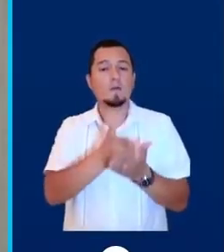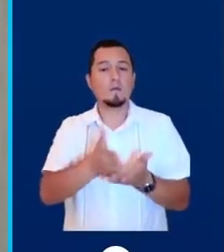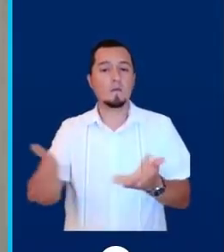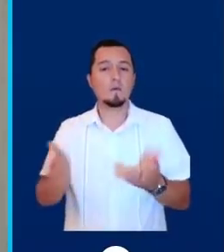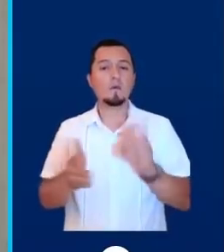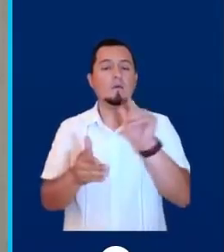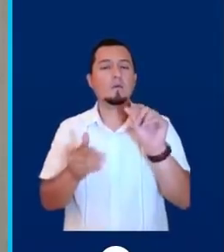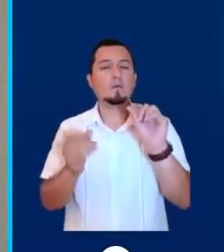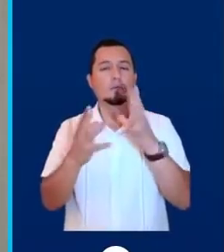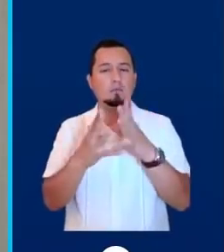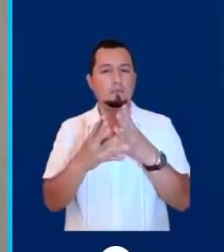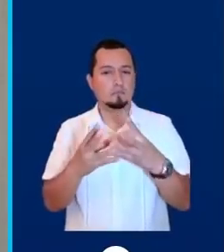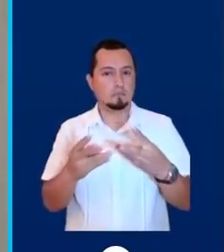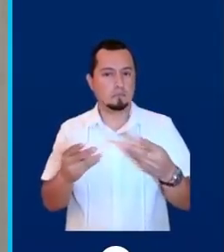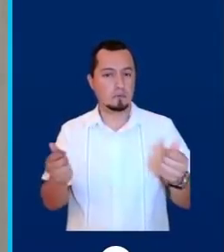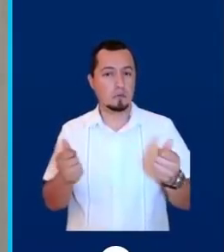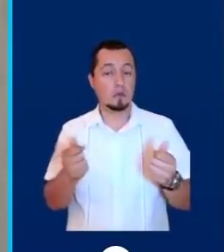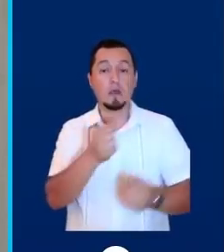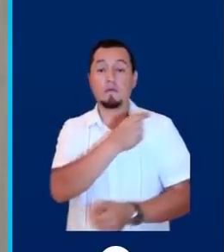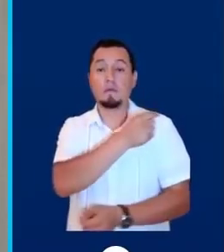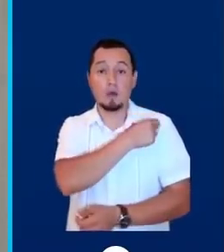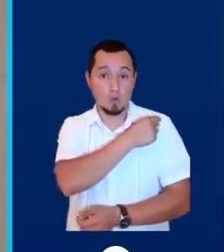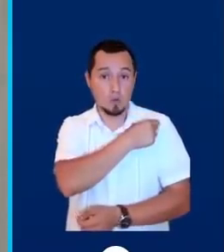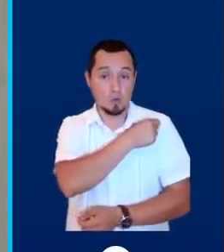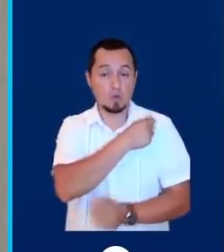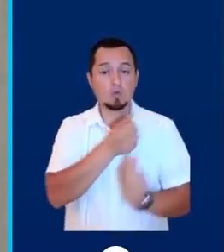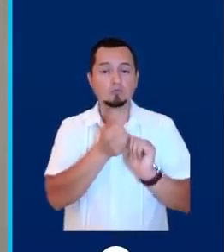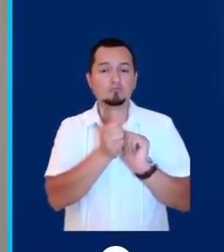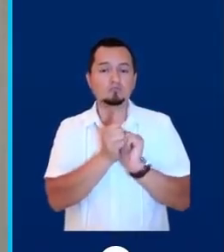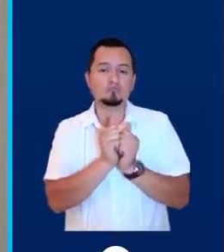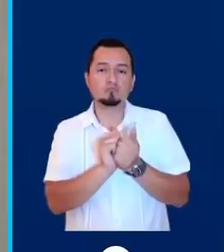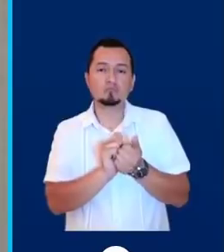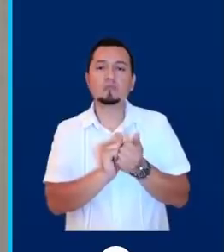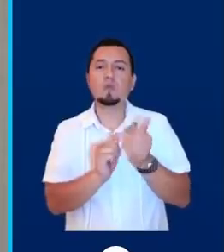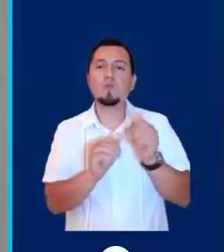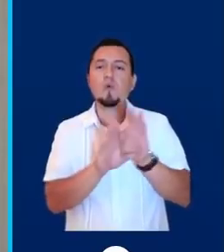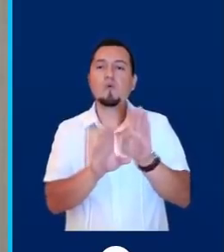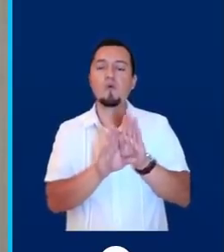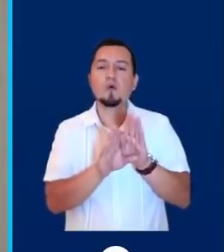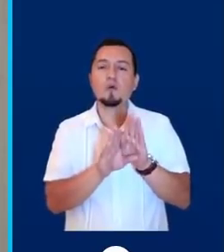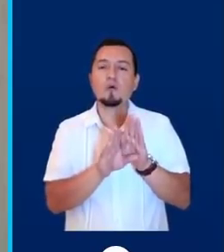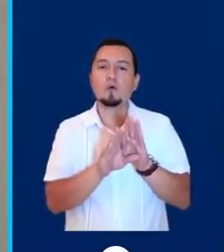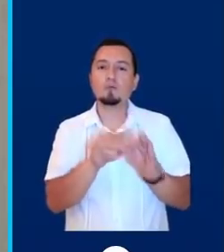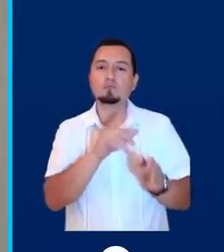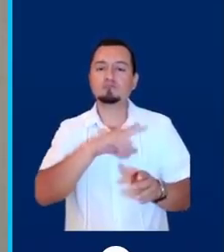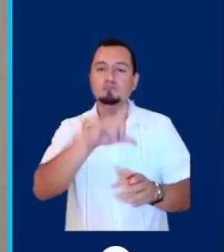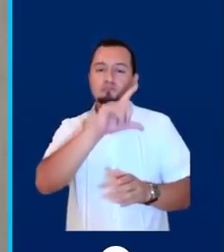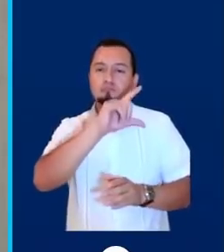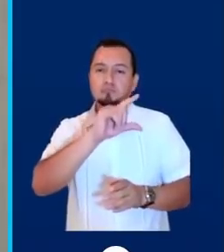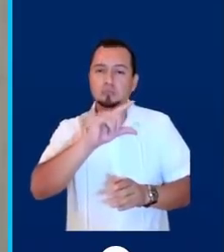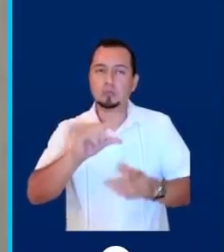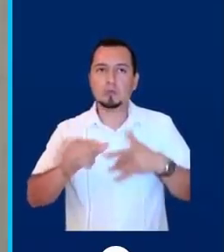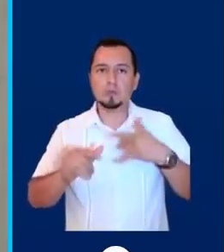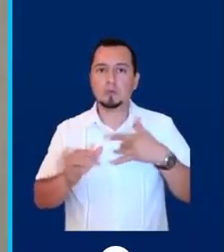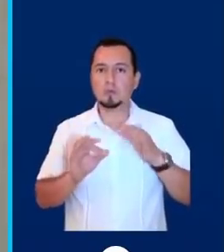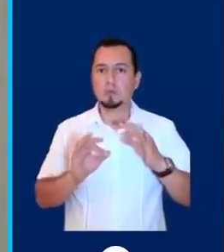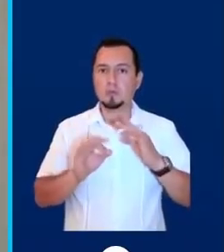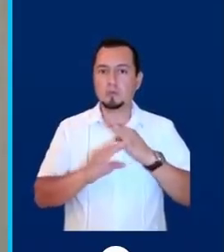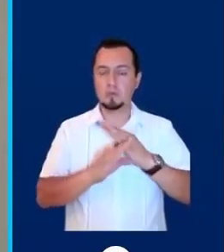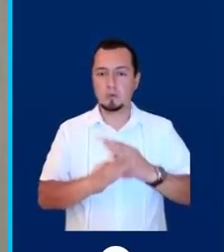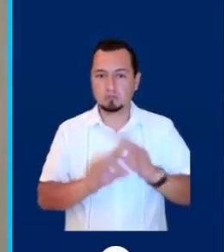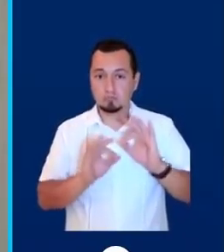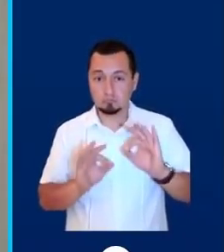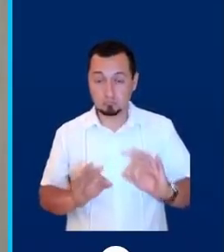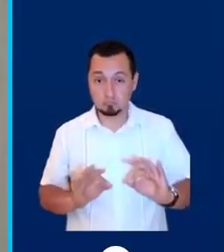tiempo razonable para que la vacuna pueda surtir efectos en nuestro personal del sector educativo,